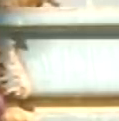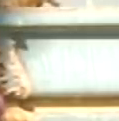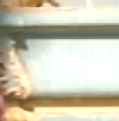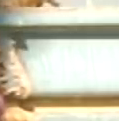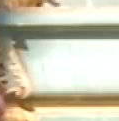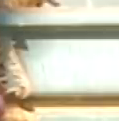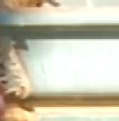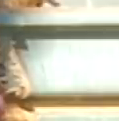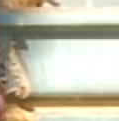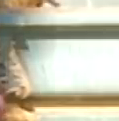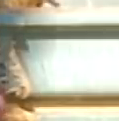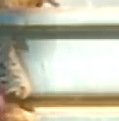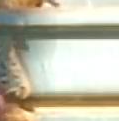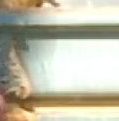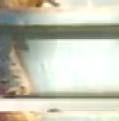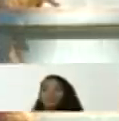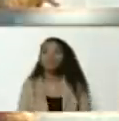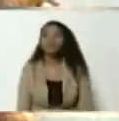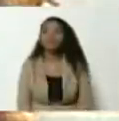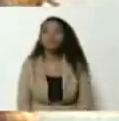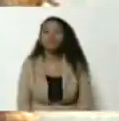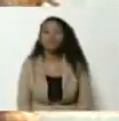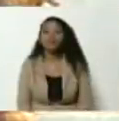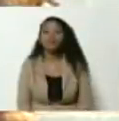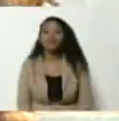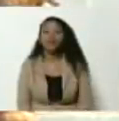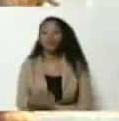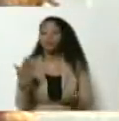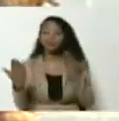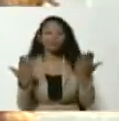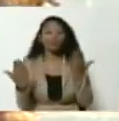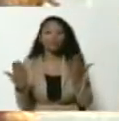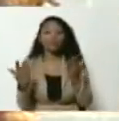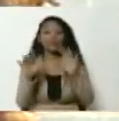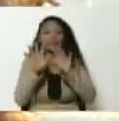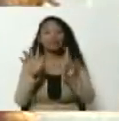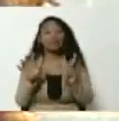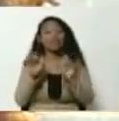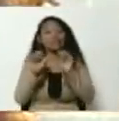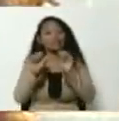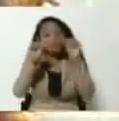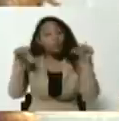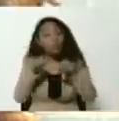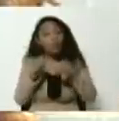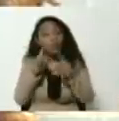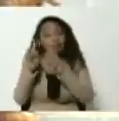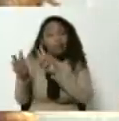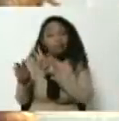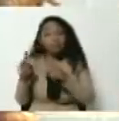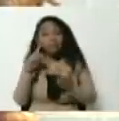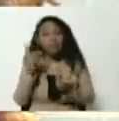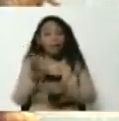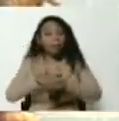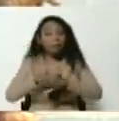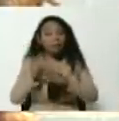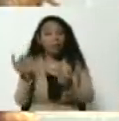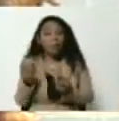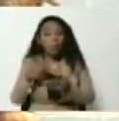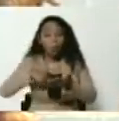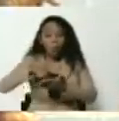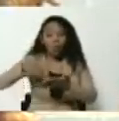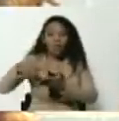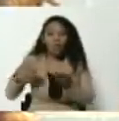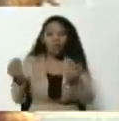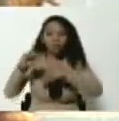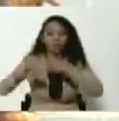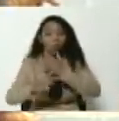Idéntica situación que con el contrato que firmó Guaidó con Jordan Goodrow. Trataron